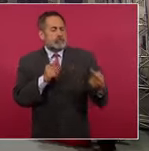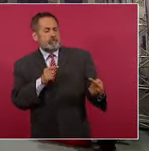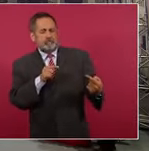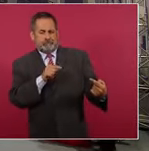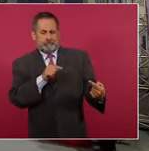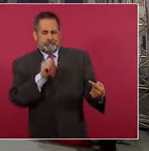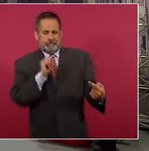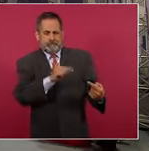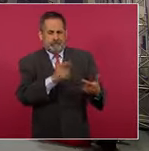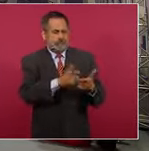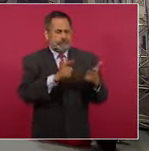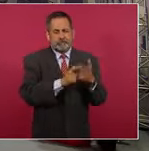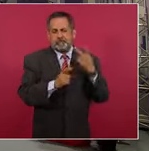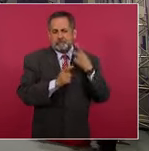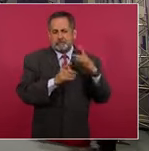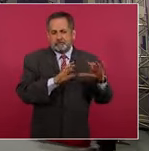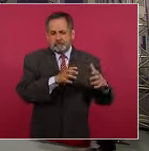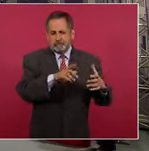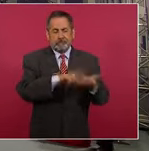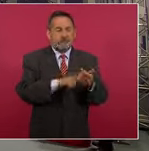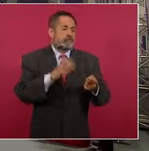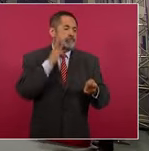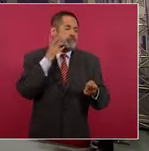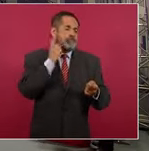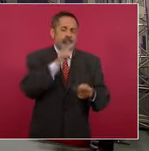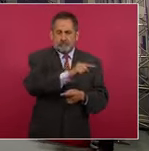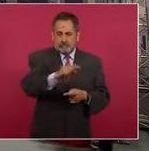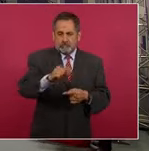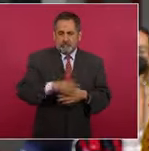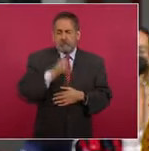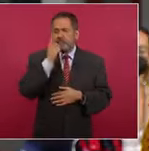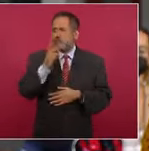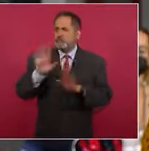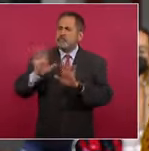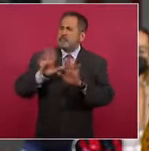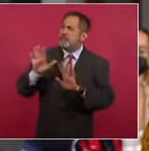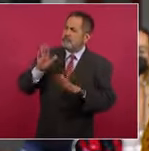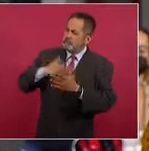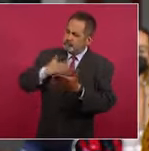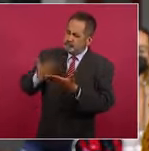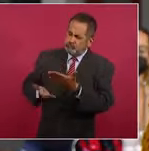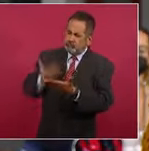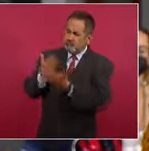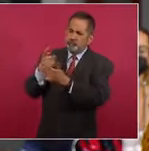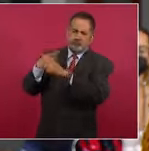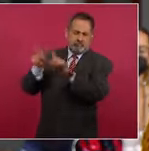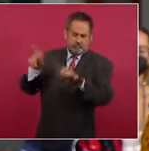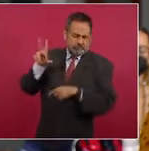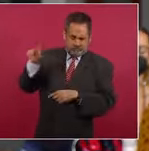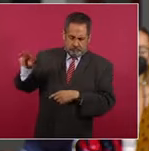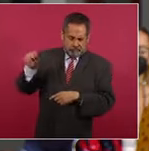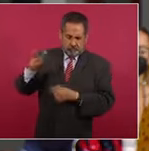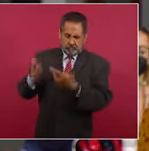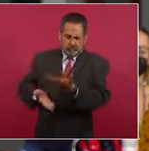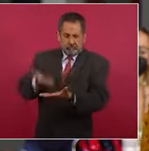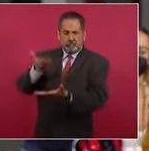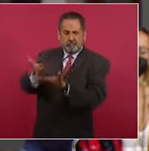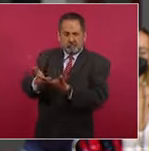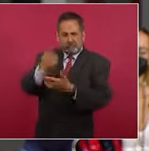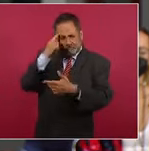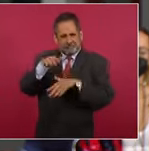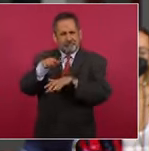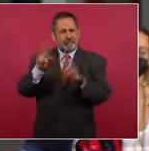los partidos de oposición en el Congreso han hablado que van a presentar sus propias iniciativas de reforma en materia electoral.